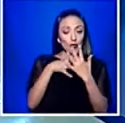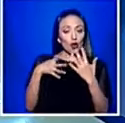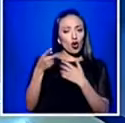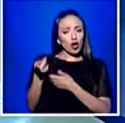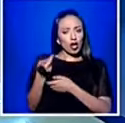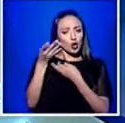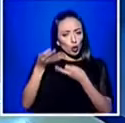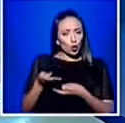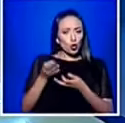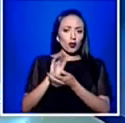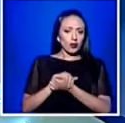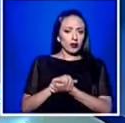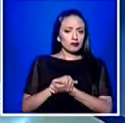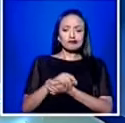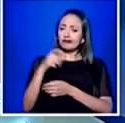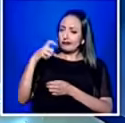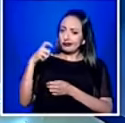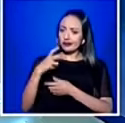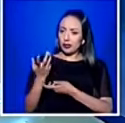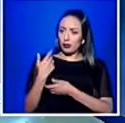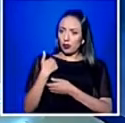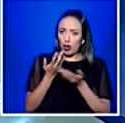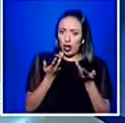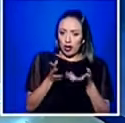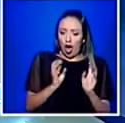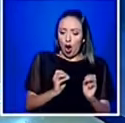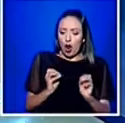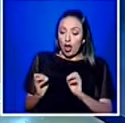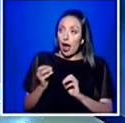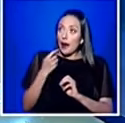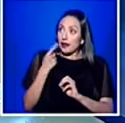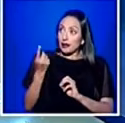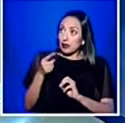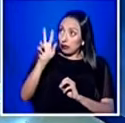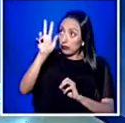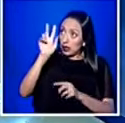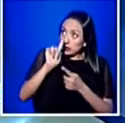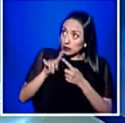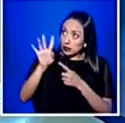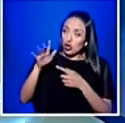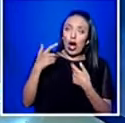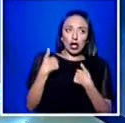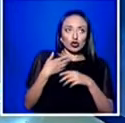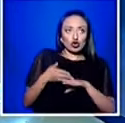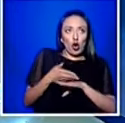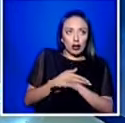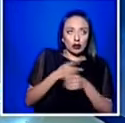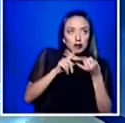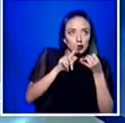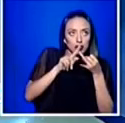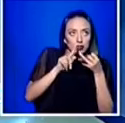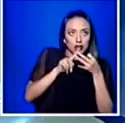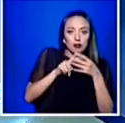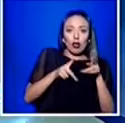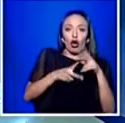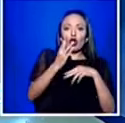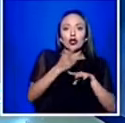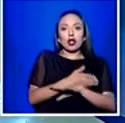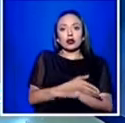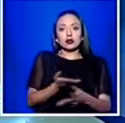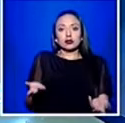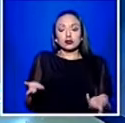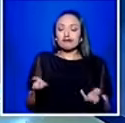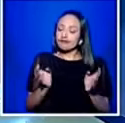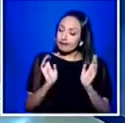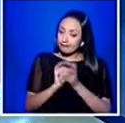los horarios. Sí. Es necesario porque uno se organiza, uno le dice a tal hora voy a hacer esto, a tal hora voy a hacer lo otro y de esta manera todos podemos